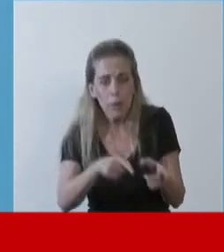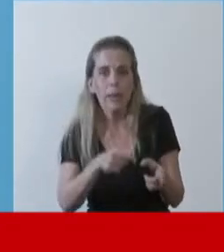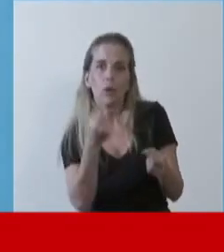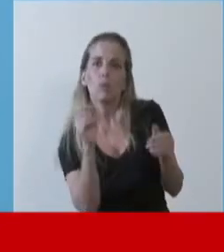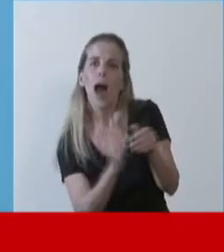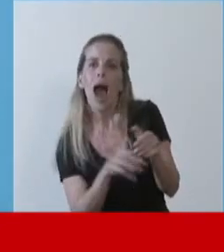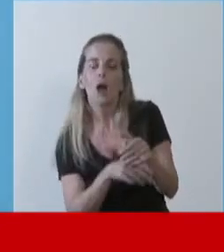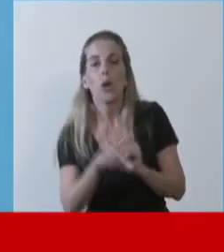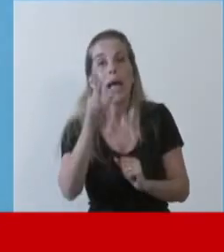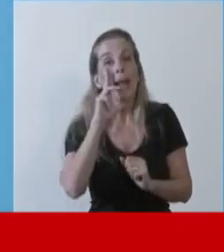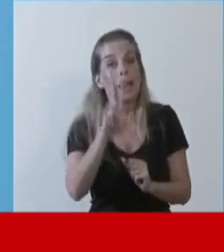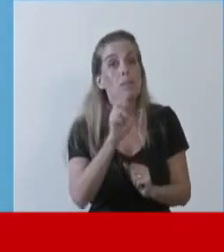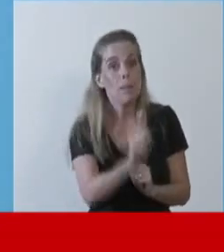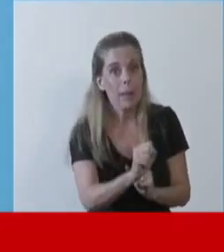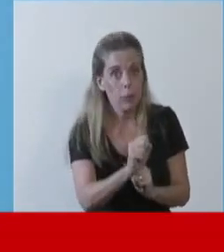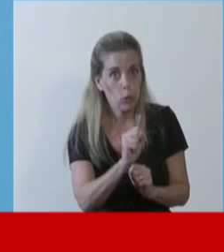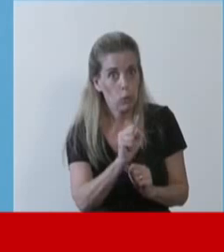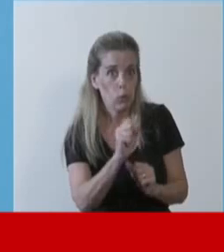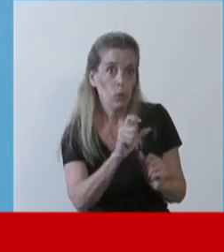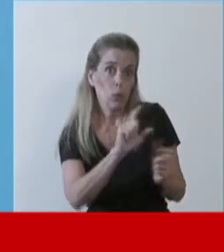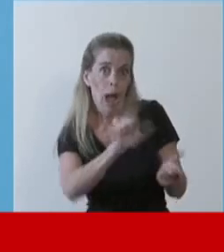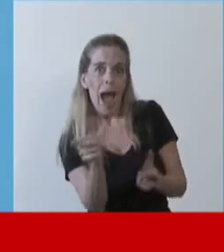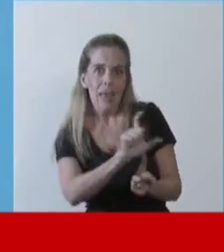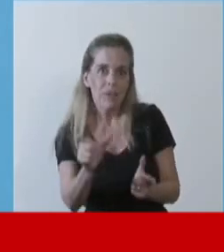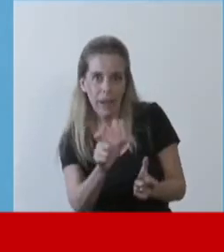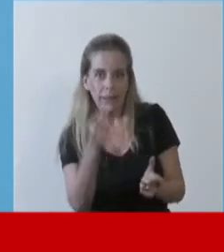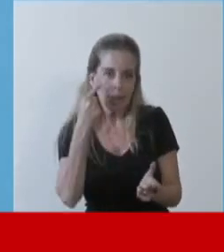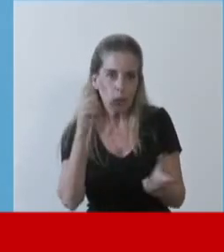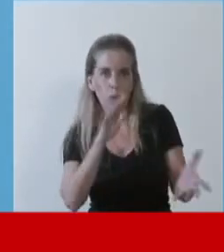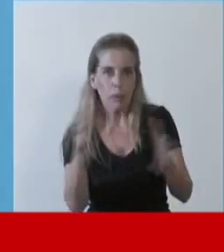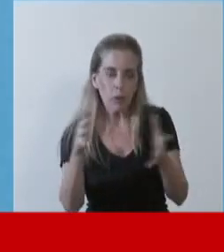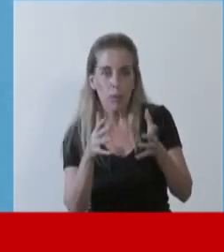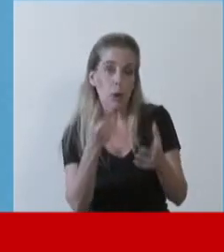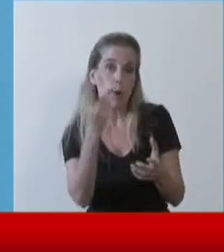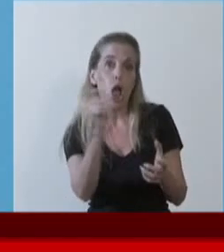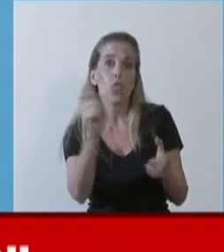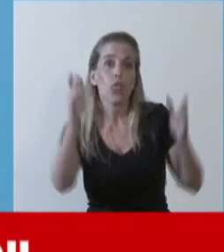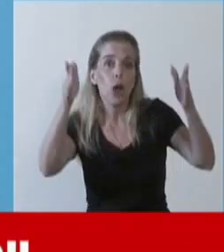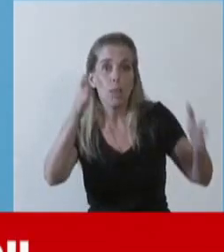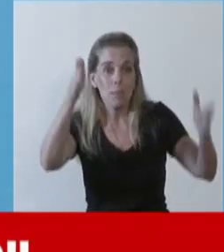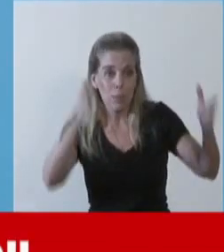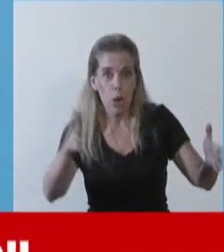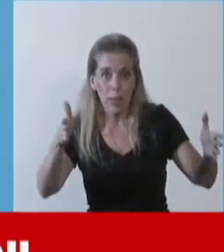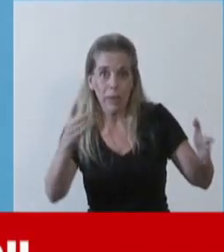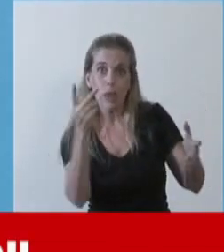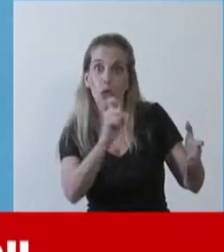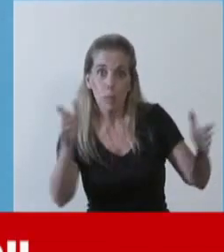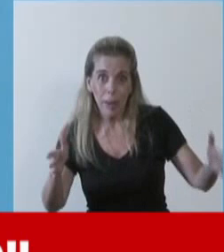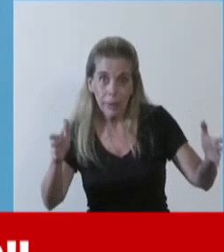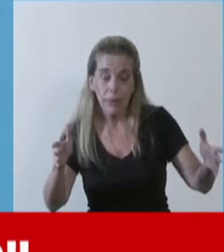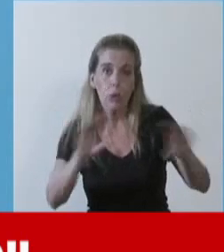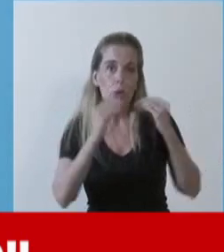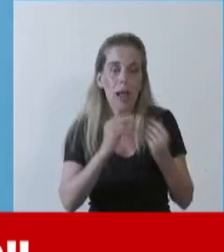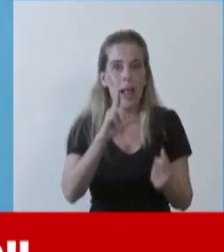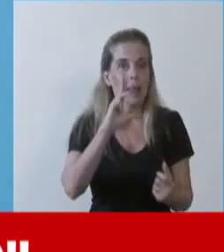3.000 pesos. Entonces, si tomamos en cuenta esta, estamos hablando que en el bimestre, 3.600 pesos de alivio para